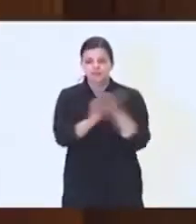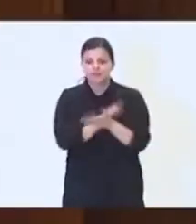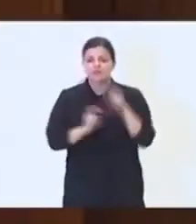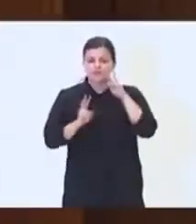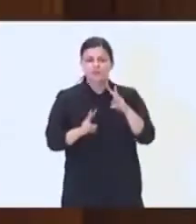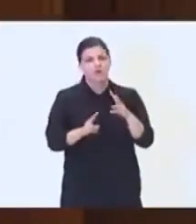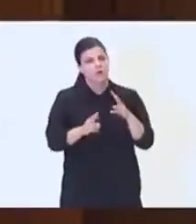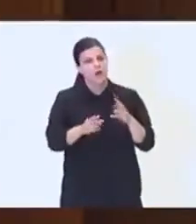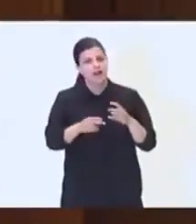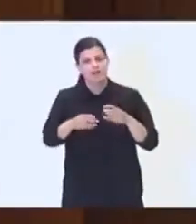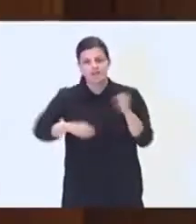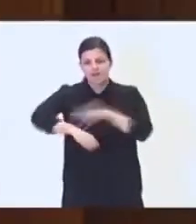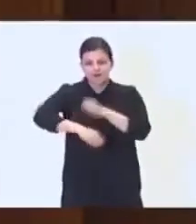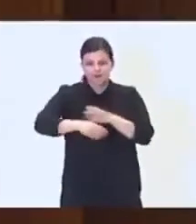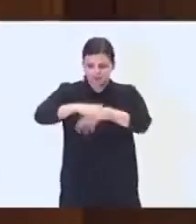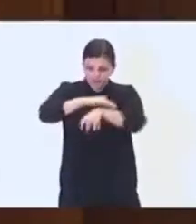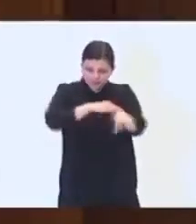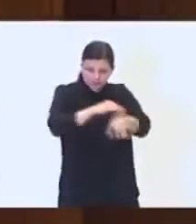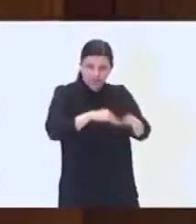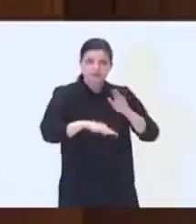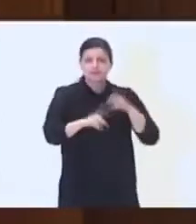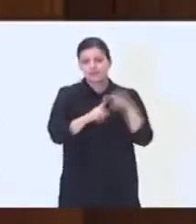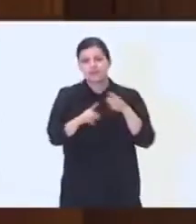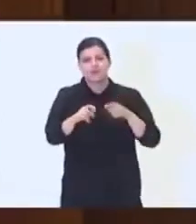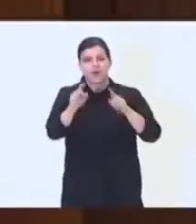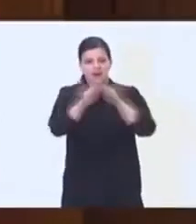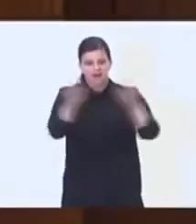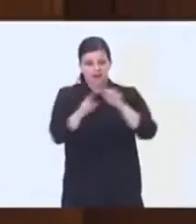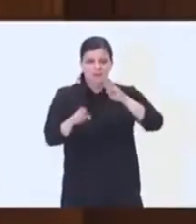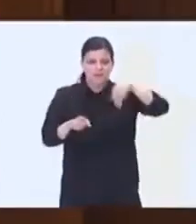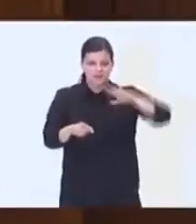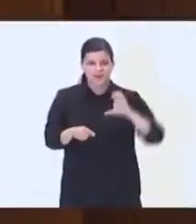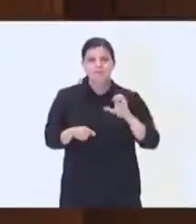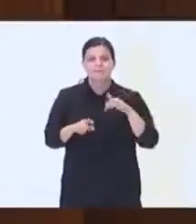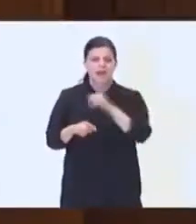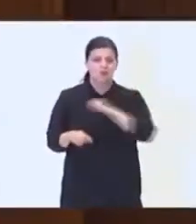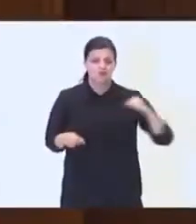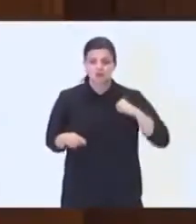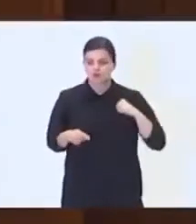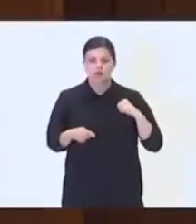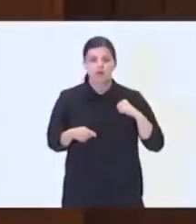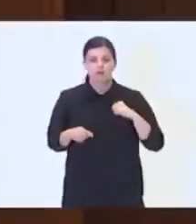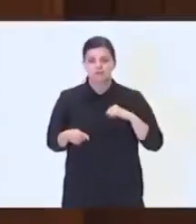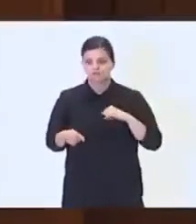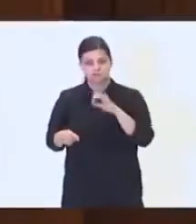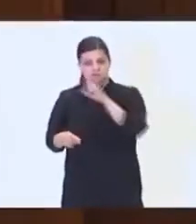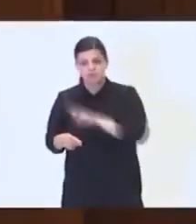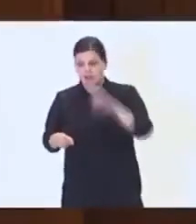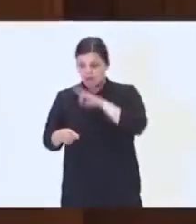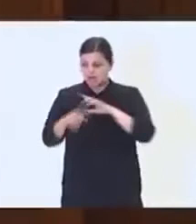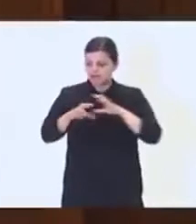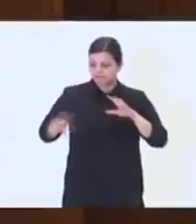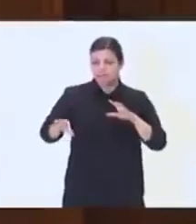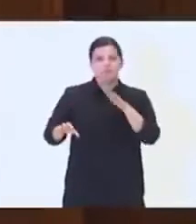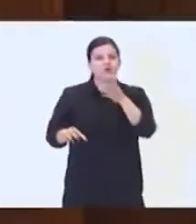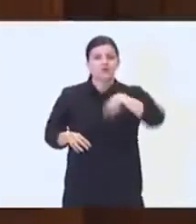fondos para pymes y autónomos que separan a los archipiélagos de manera justa. De manera justa, porque somos